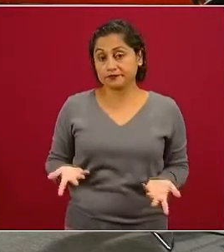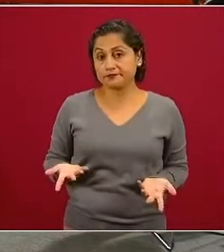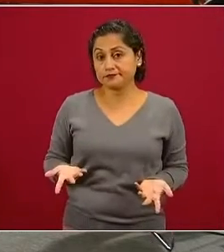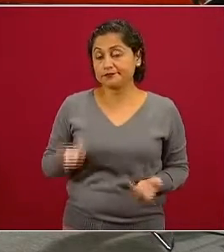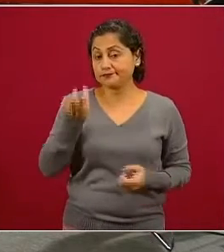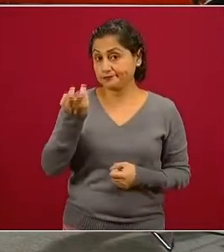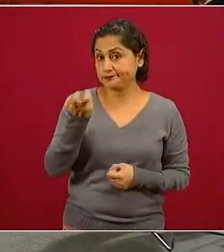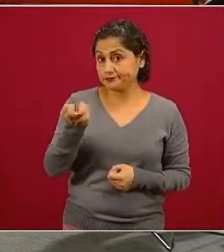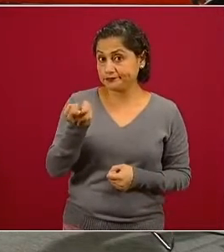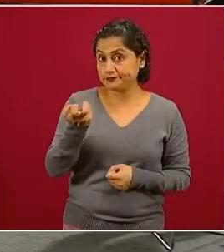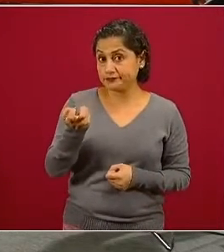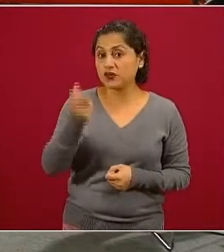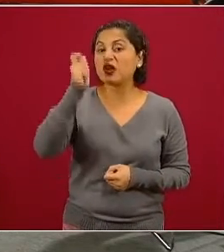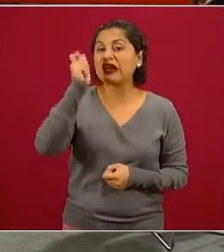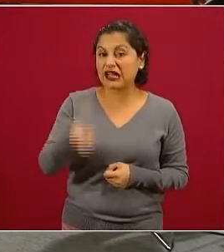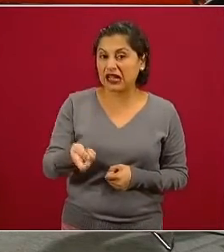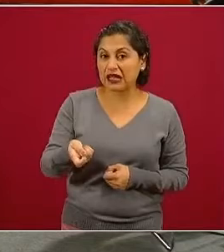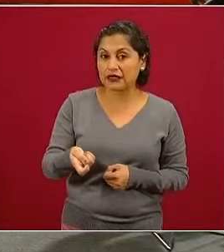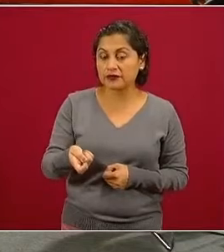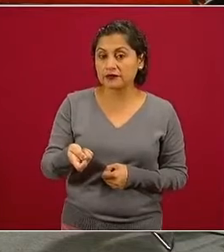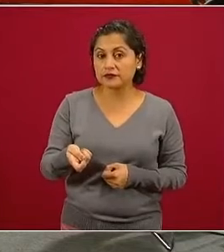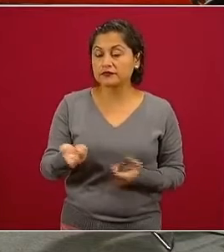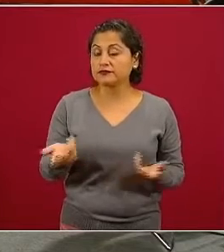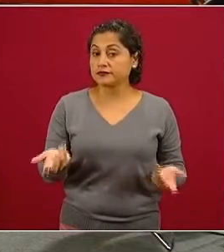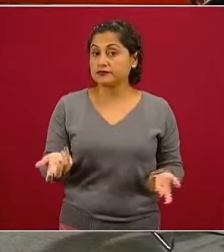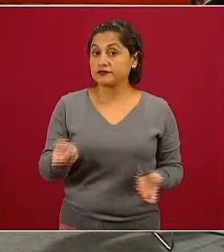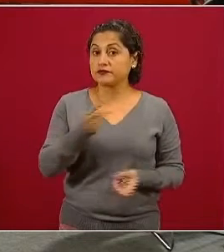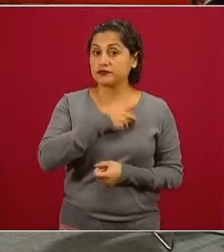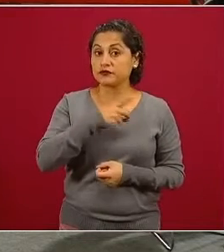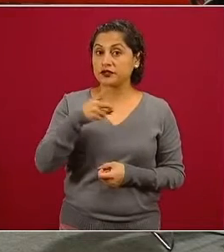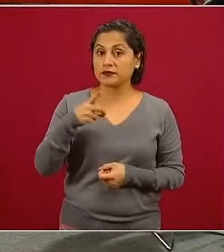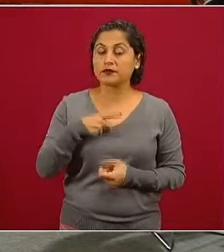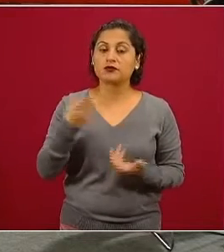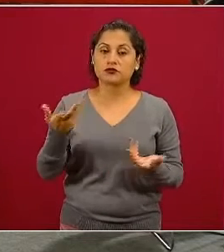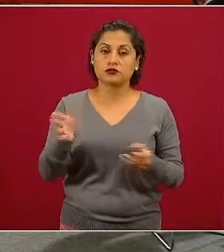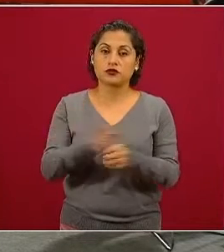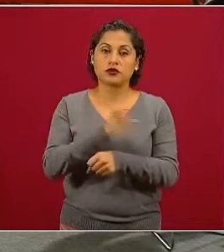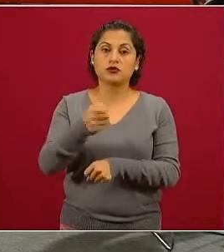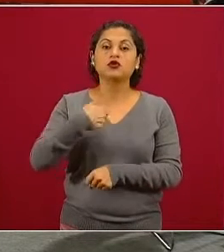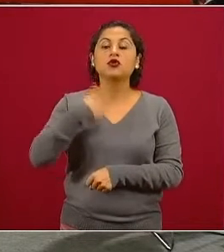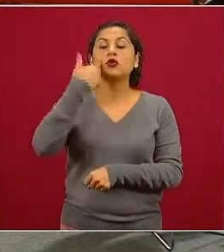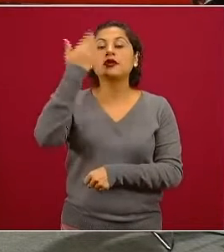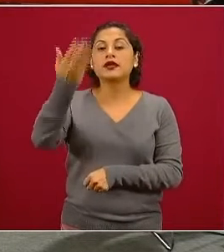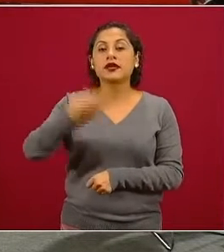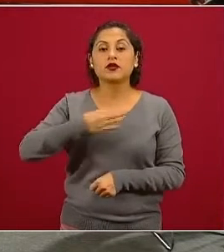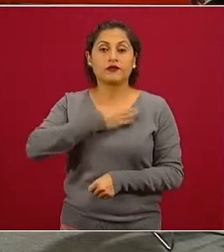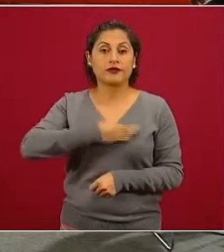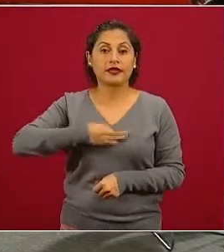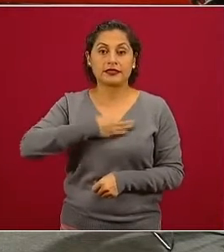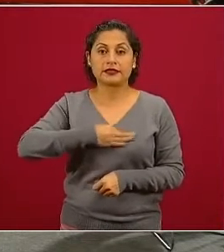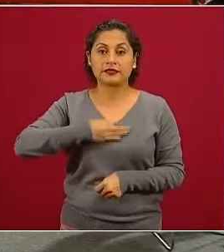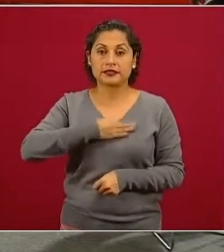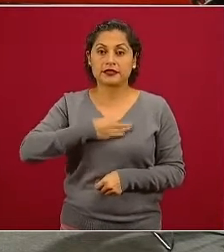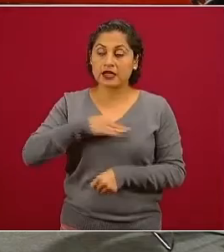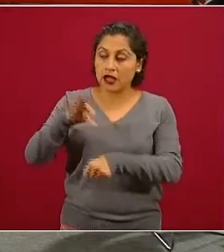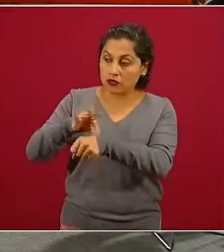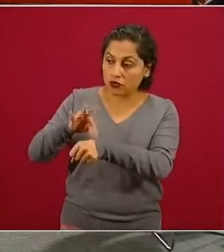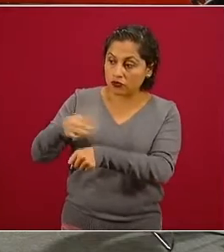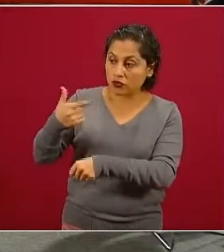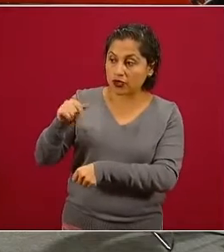años o más, tenemos que ser muy responsables. Nosotros como comunicadores somos parte de la solución